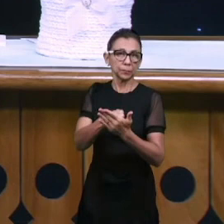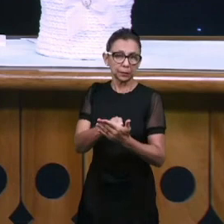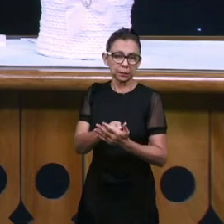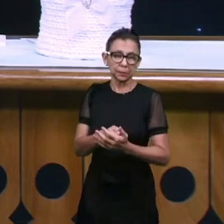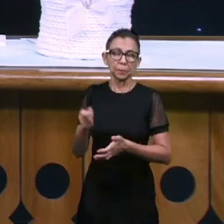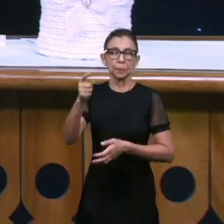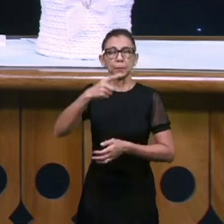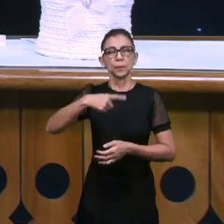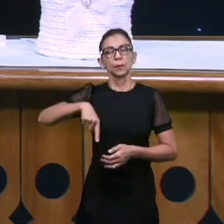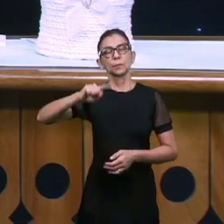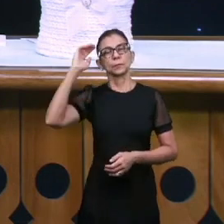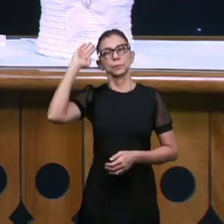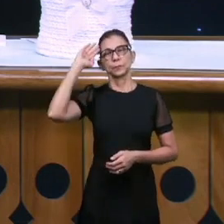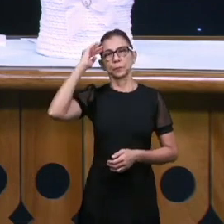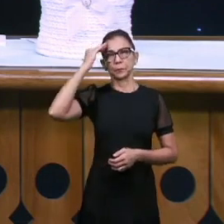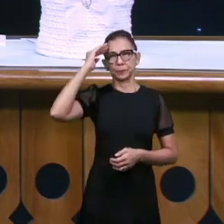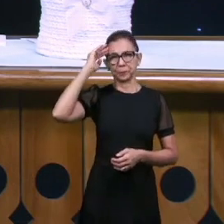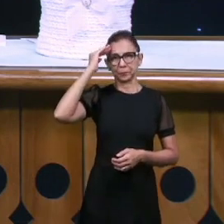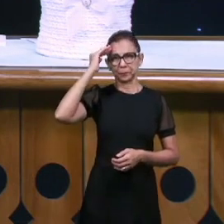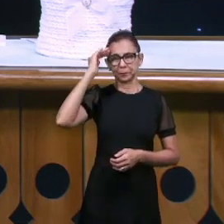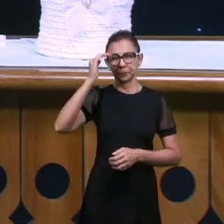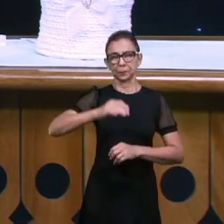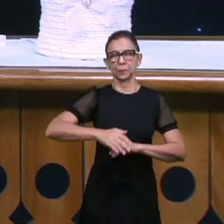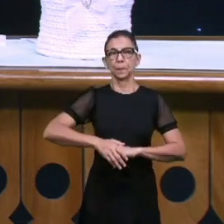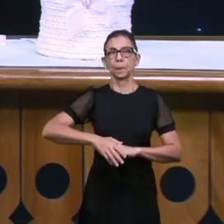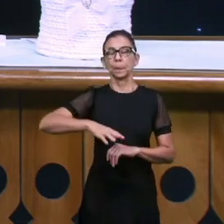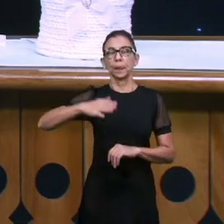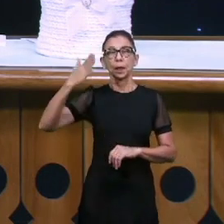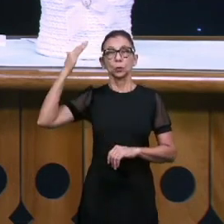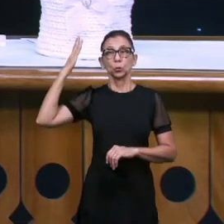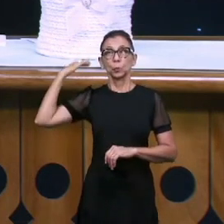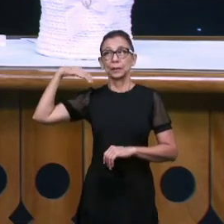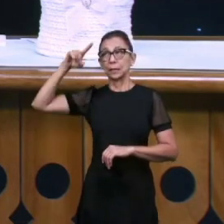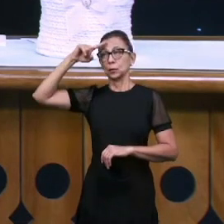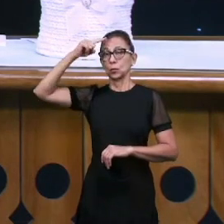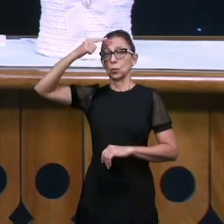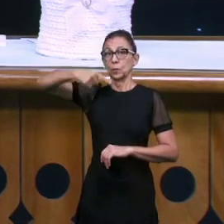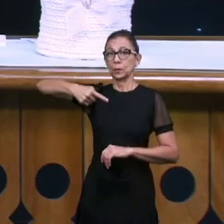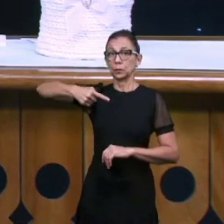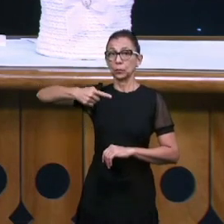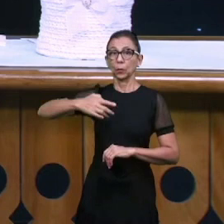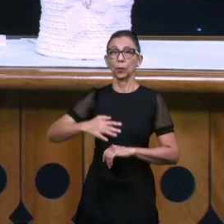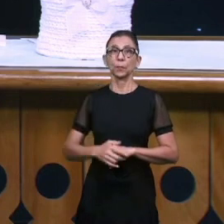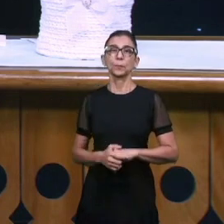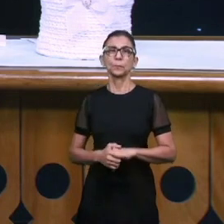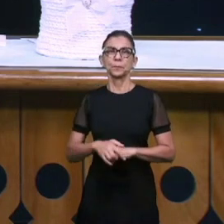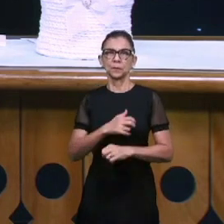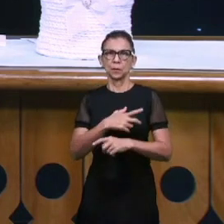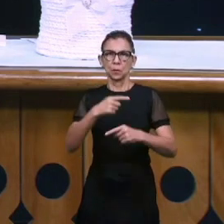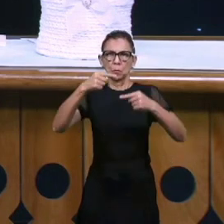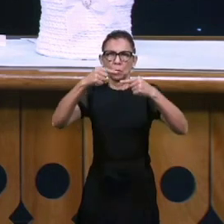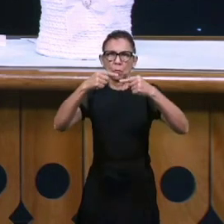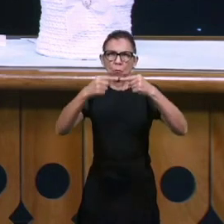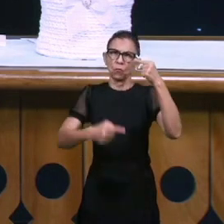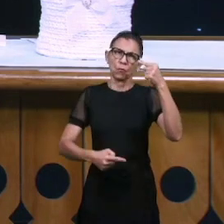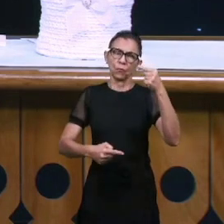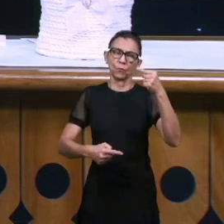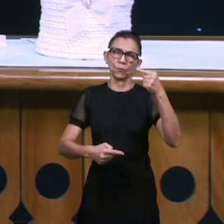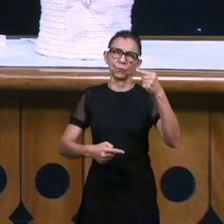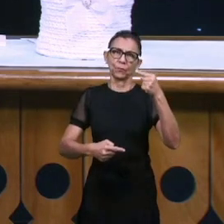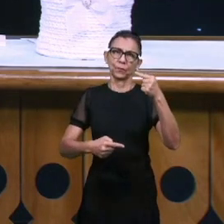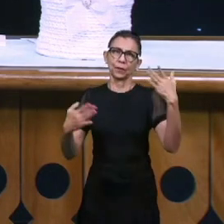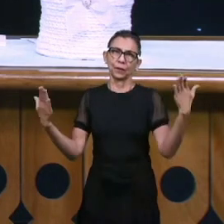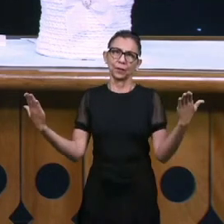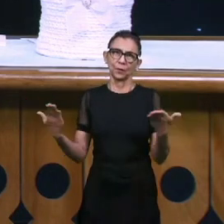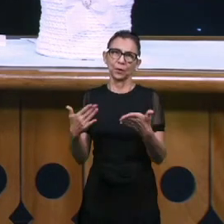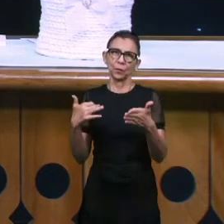la misma forma, la orden del Señor, los desafíos y las promesas están allí. Un nuevo año se